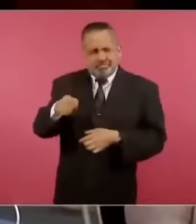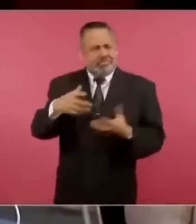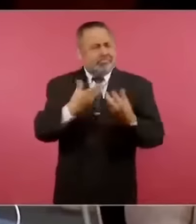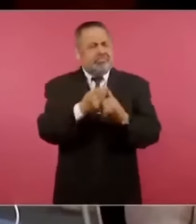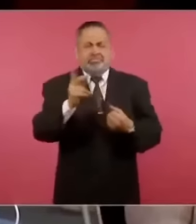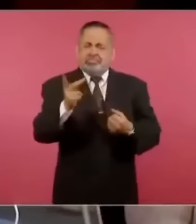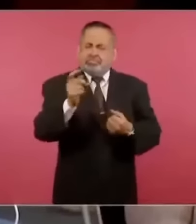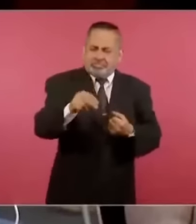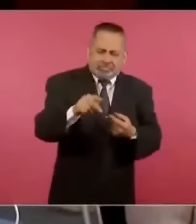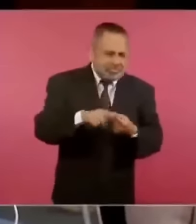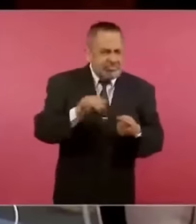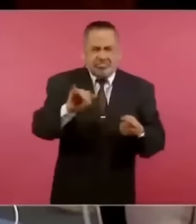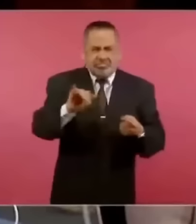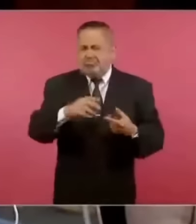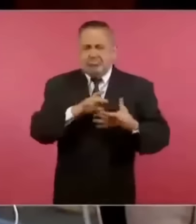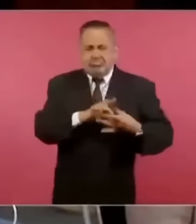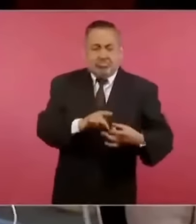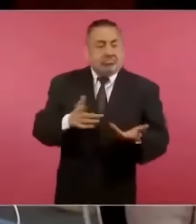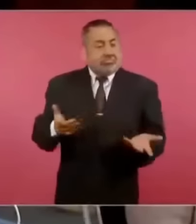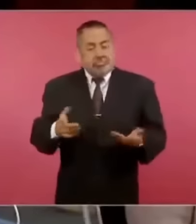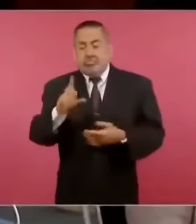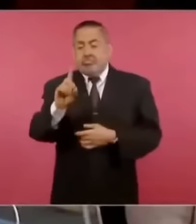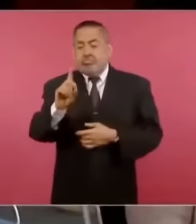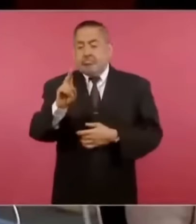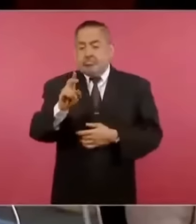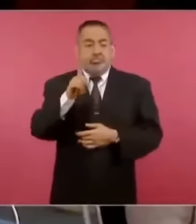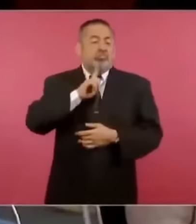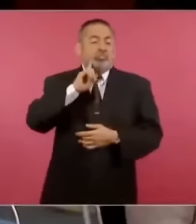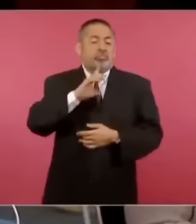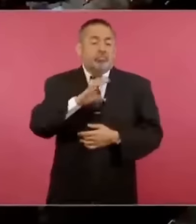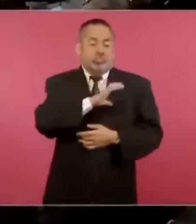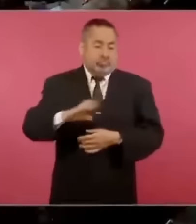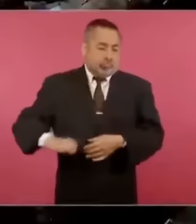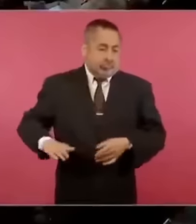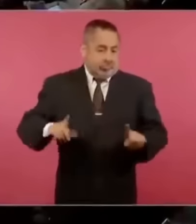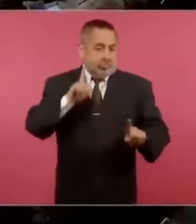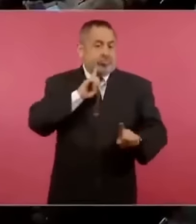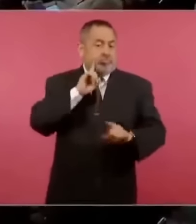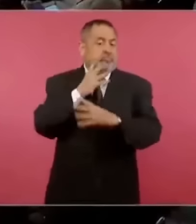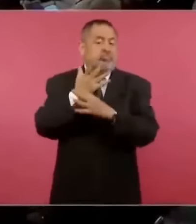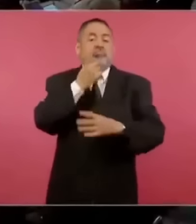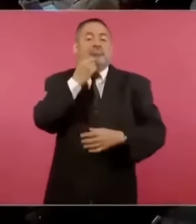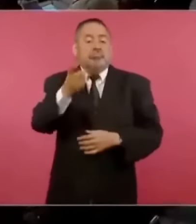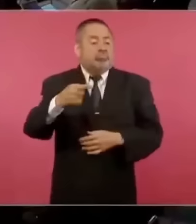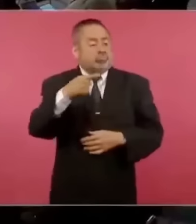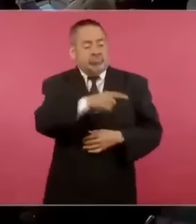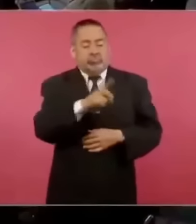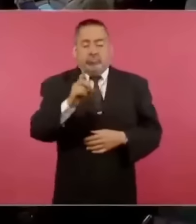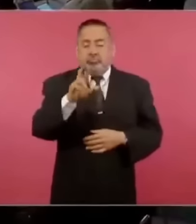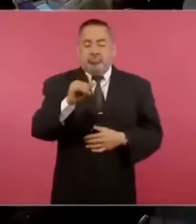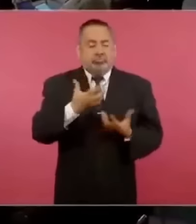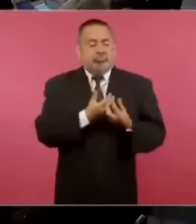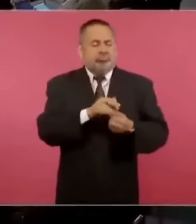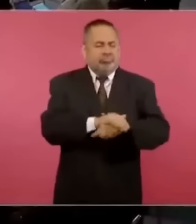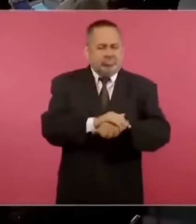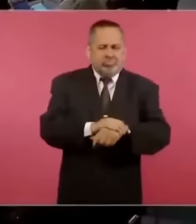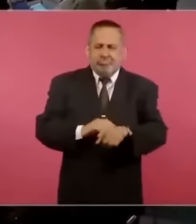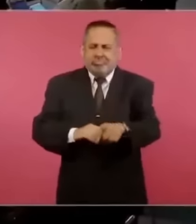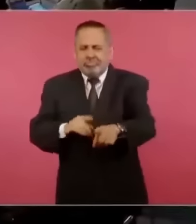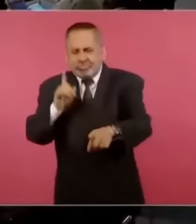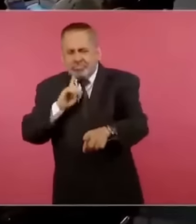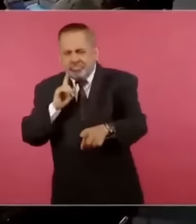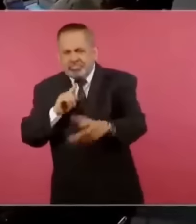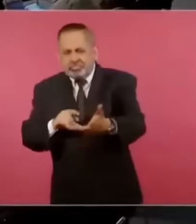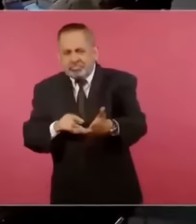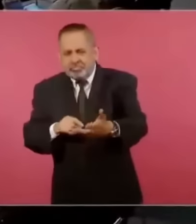padrecismo, reconoce, ahora dice que Alfonso Duraz, una de las candidatas. O sea, presidente, de verdad… ¿De dónde es esa